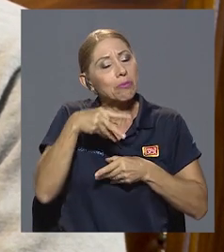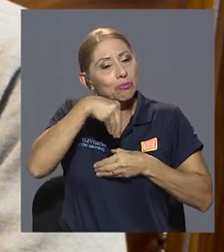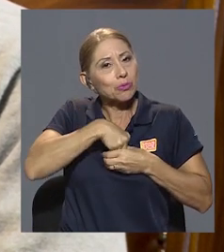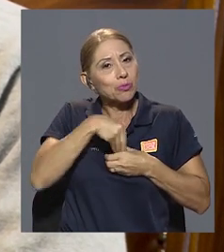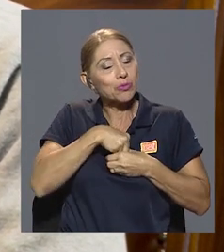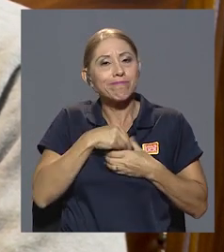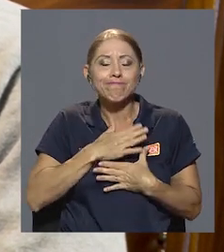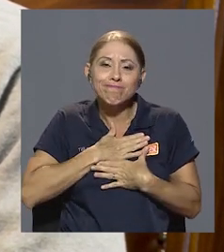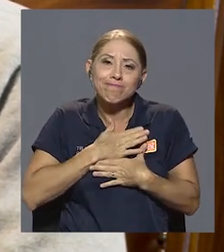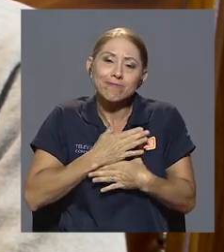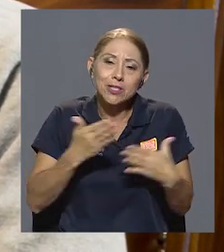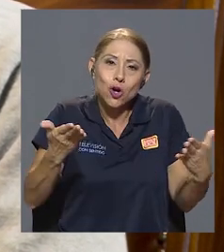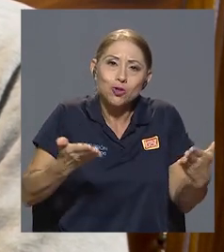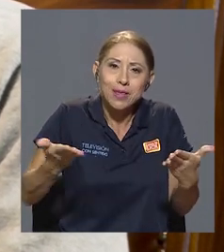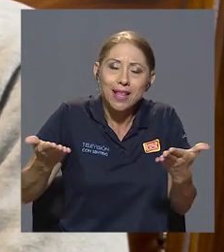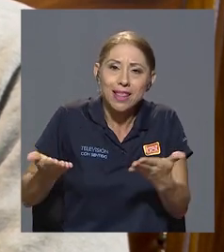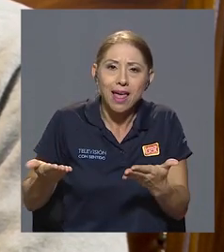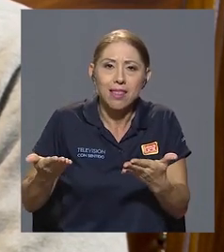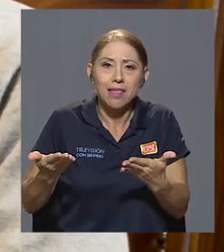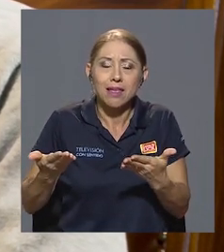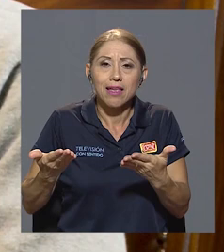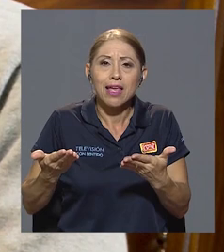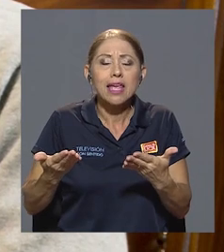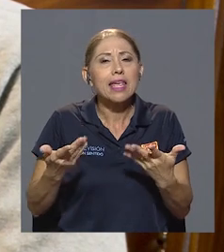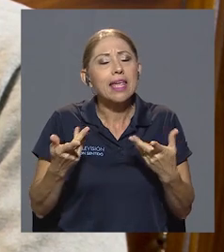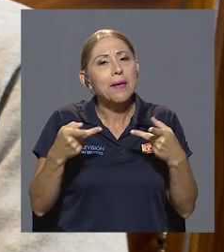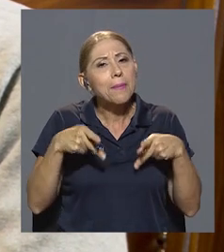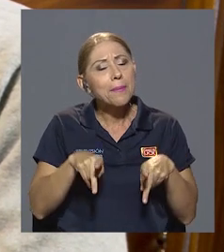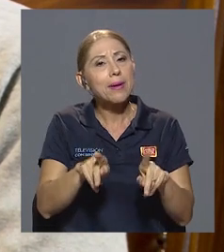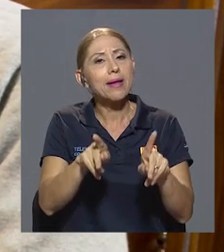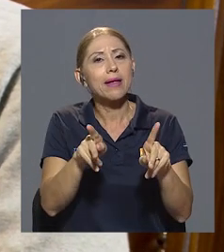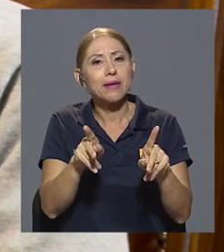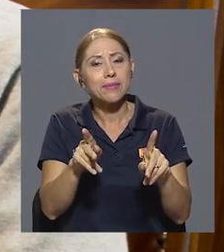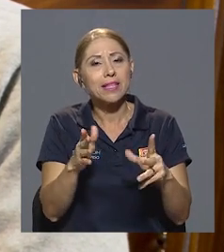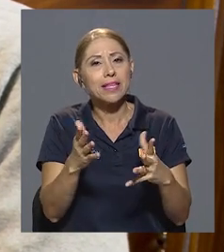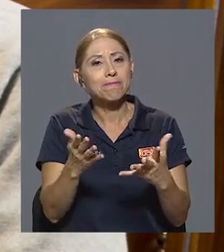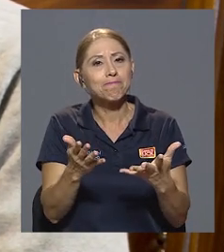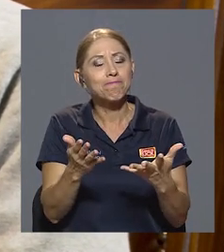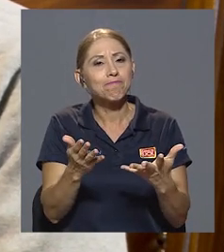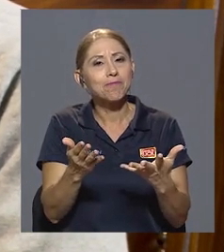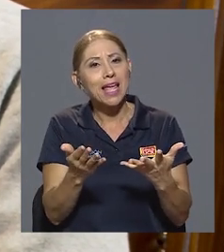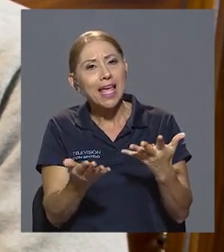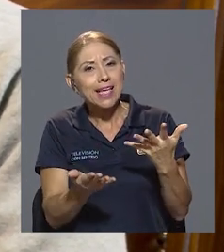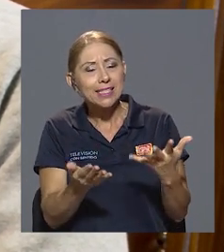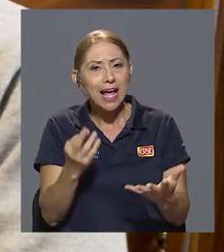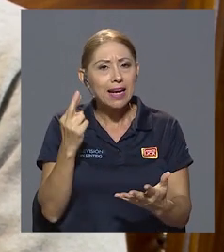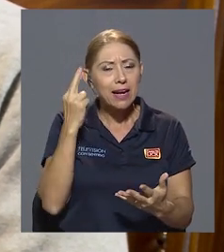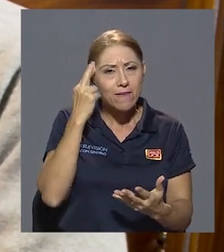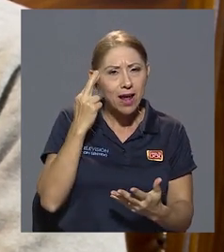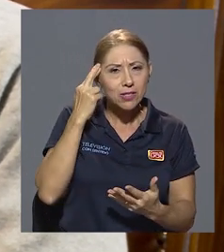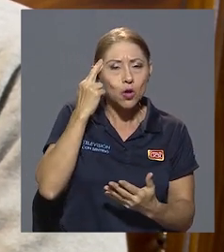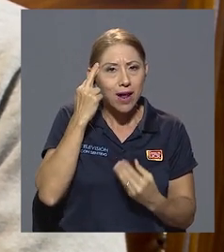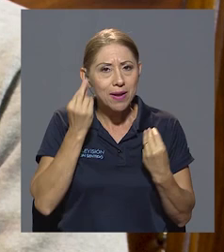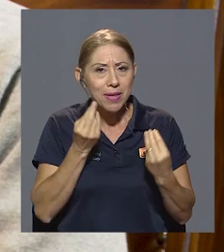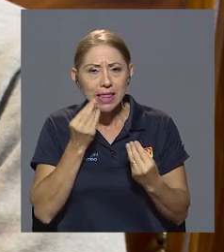hospitalidad que nos permite por una parte están razonablemente preocupados